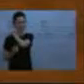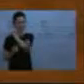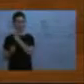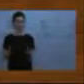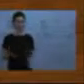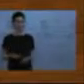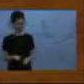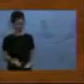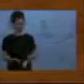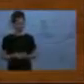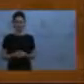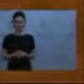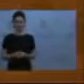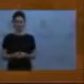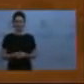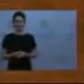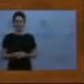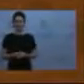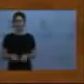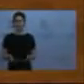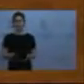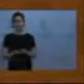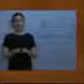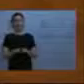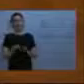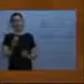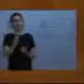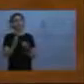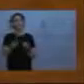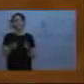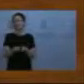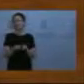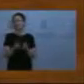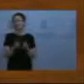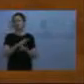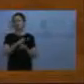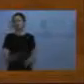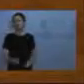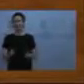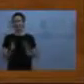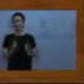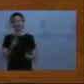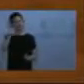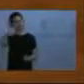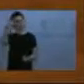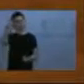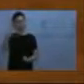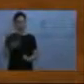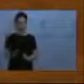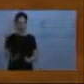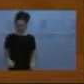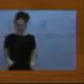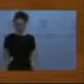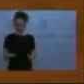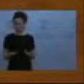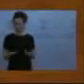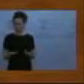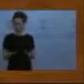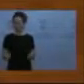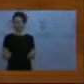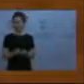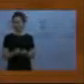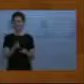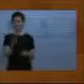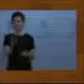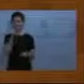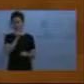hacer pasar, digamos, hay cosas que pretenden pasar a la historia de ustedes muy pasadas. Esto es un acontecimiento que pasa todo, va a pasar este fin de